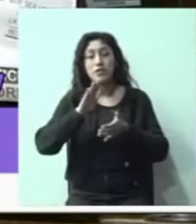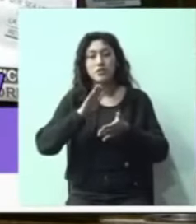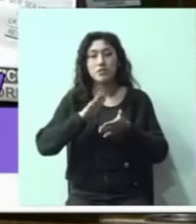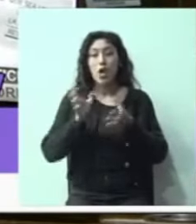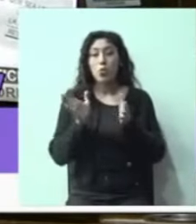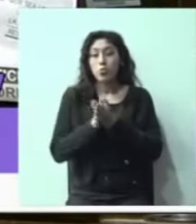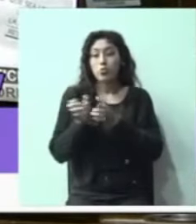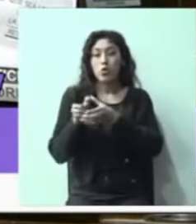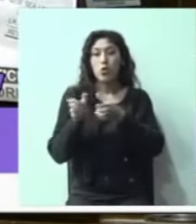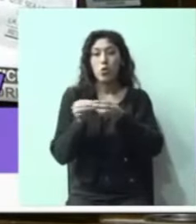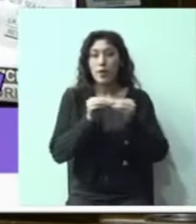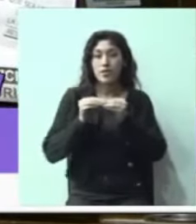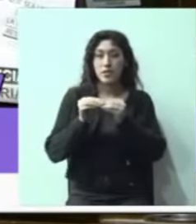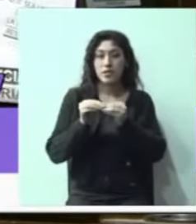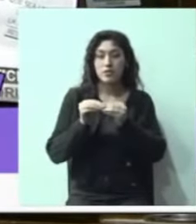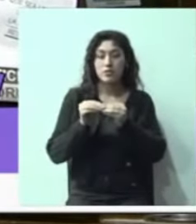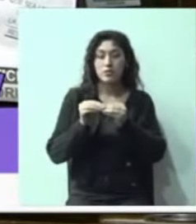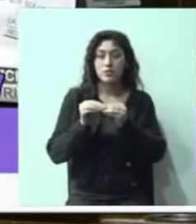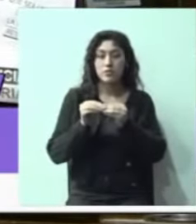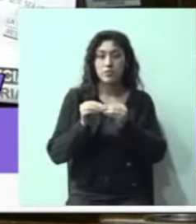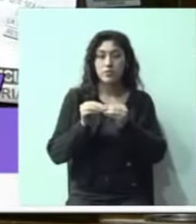del ALE, y lo he dicho en otras ocasiones también.